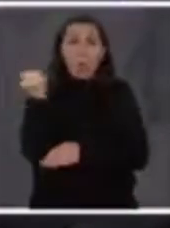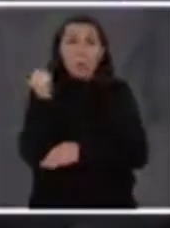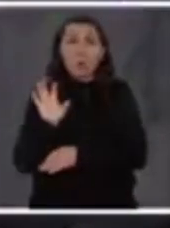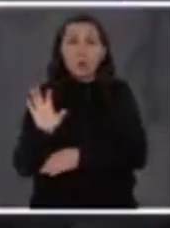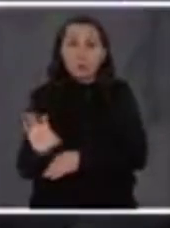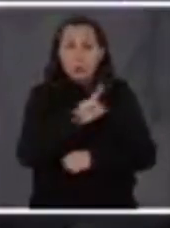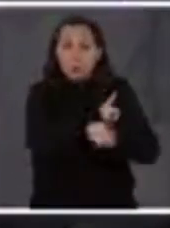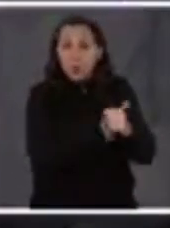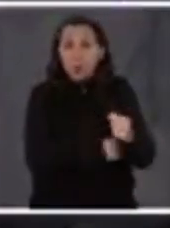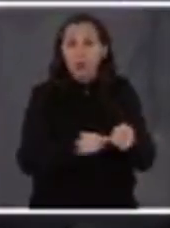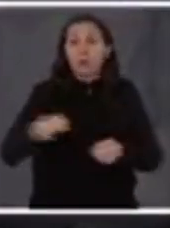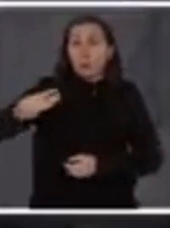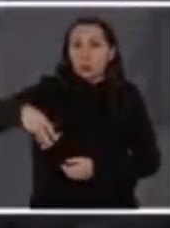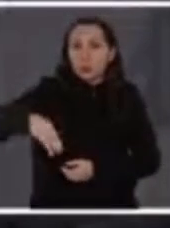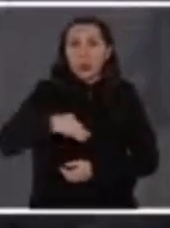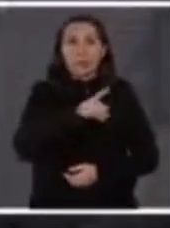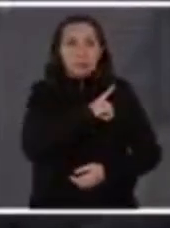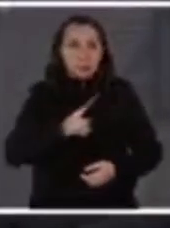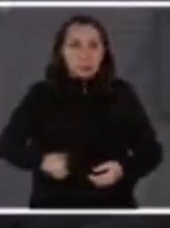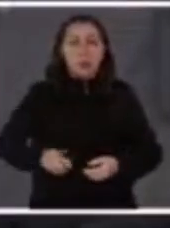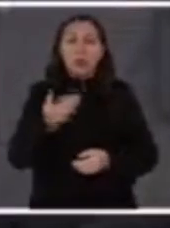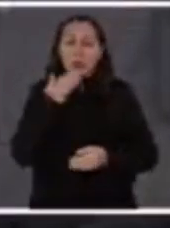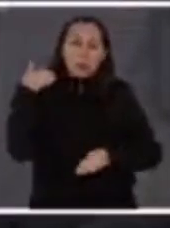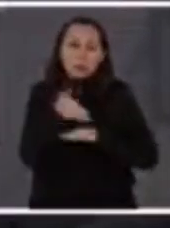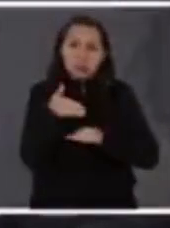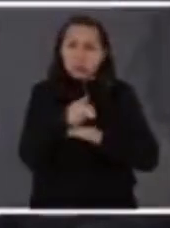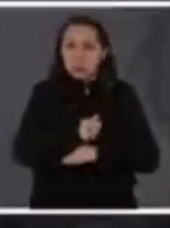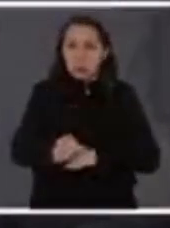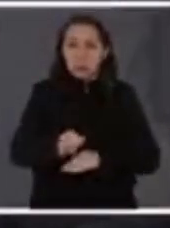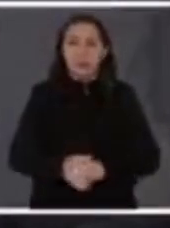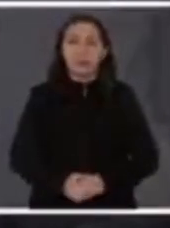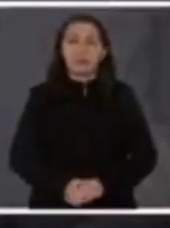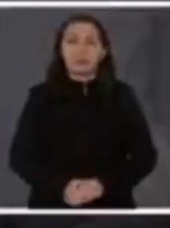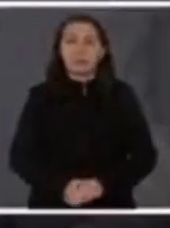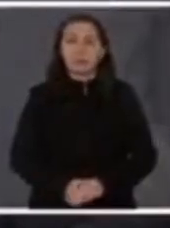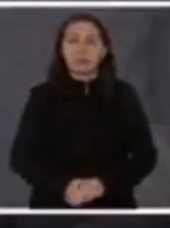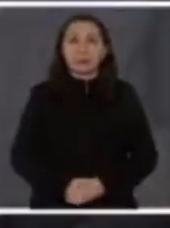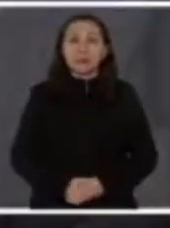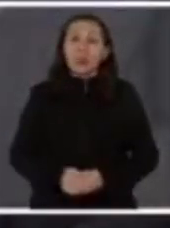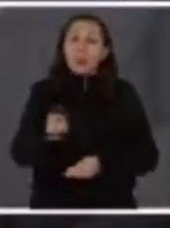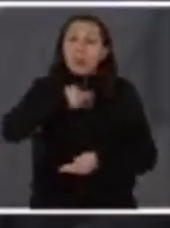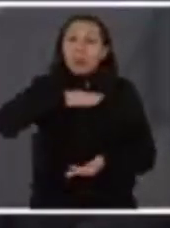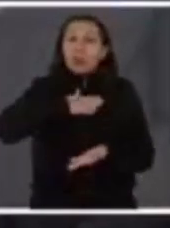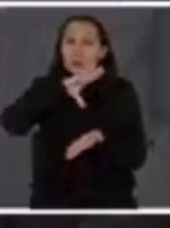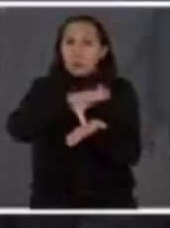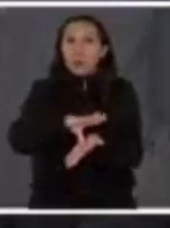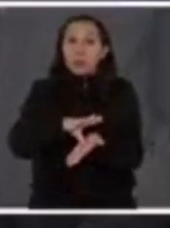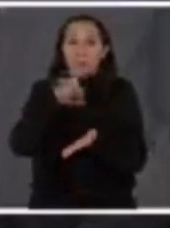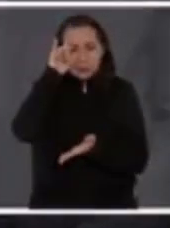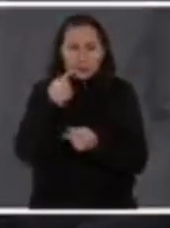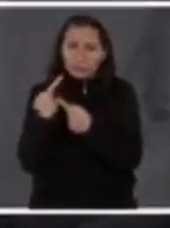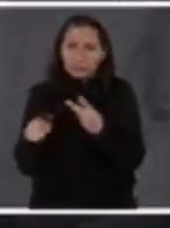como el caso de los municipios, los parlamentarios, van a estar también permanentemente en terreno. Nuestro país, como saben, ha enfrentado